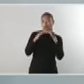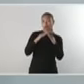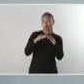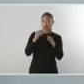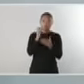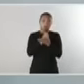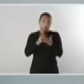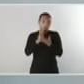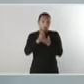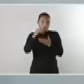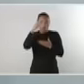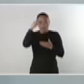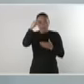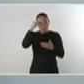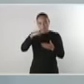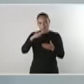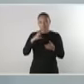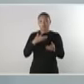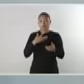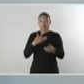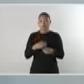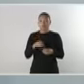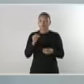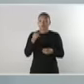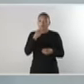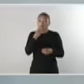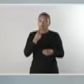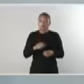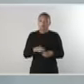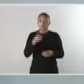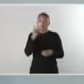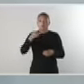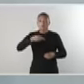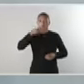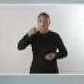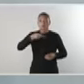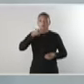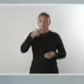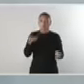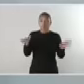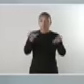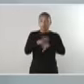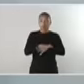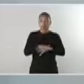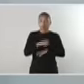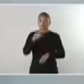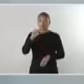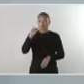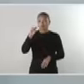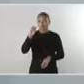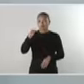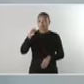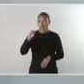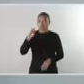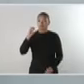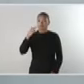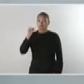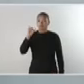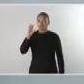te quiero preguntar cambiándote el ritmo pero el ritmo al ritmo de Chico Che